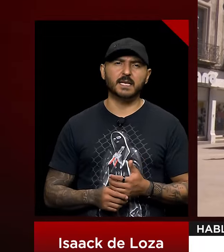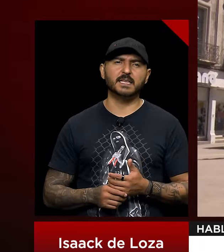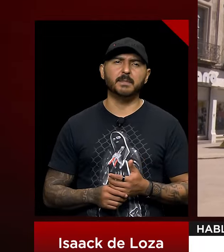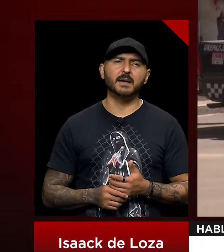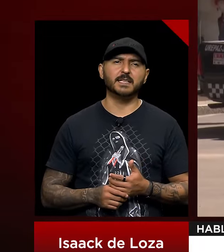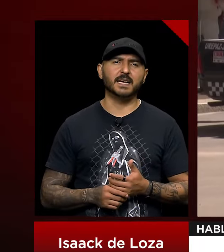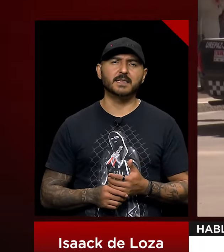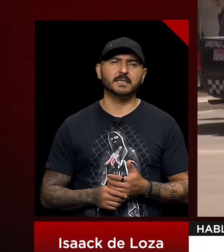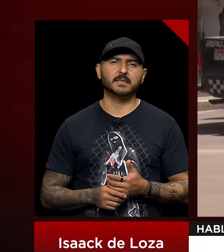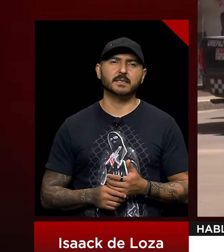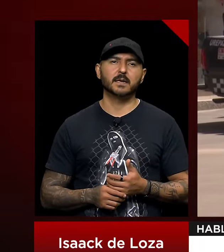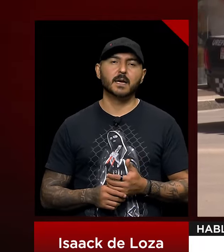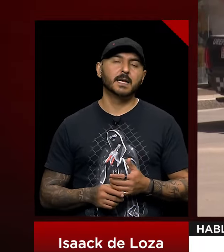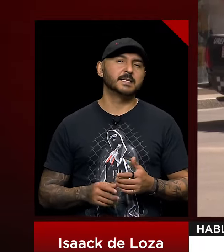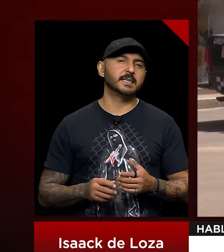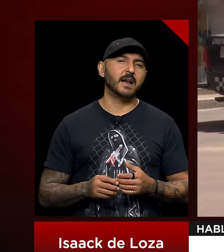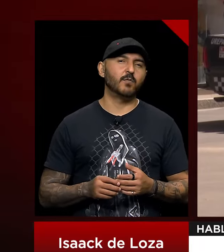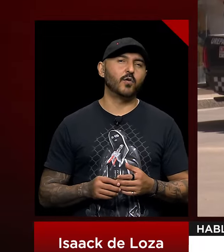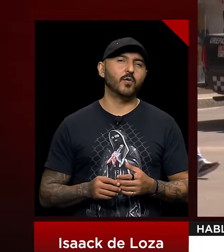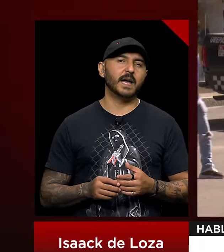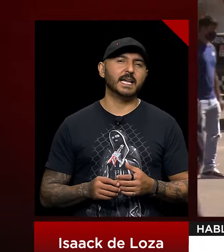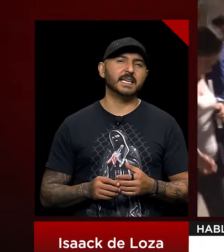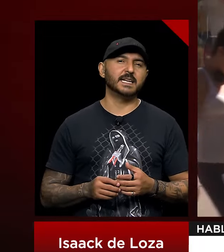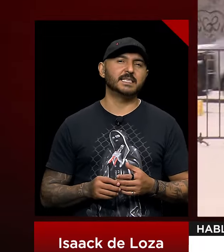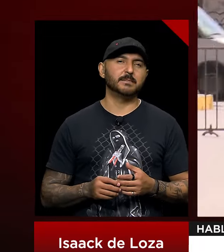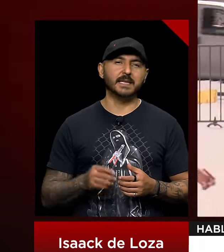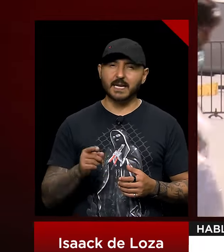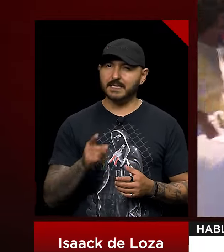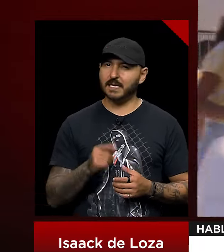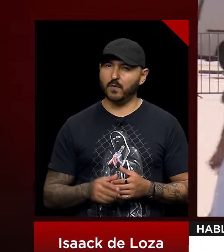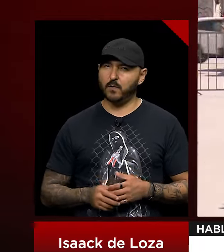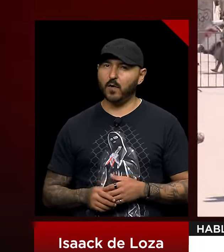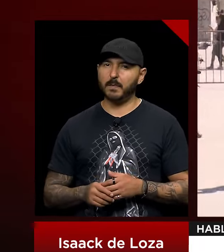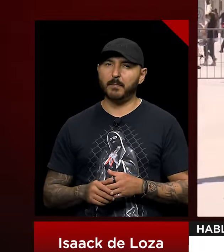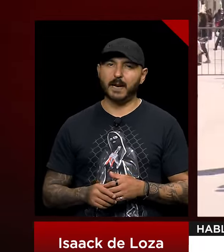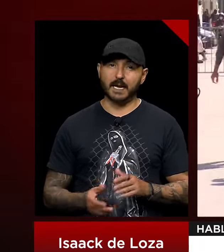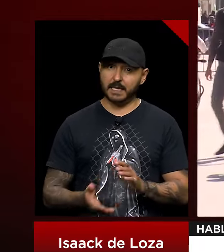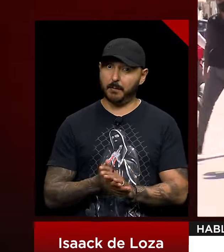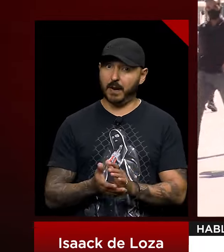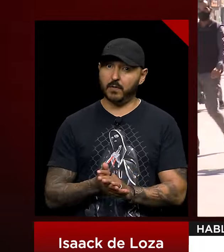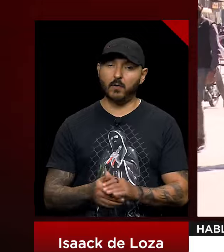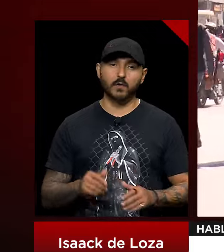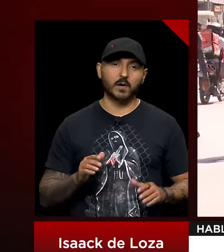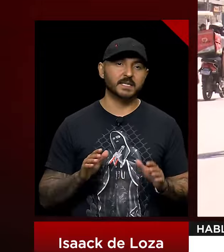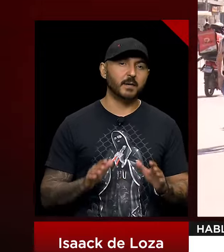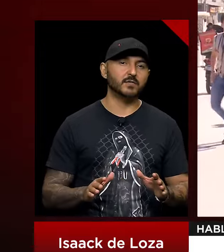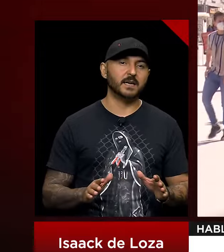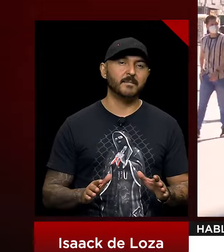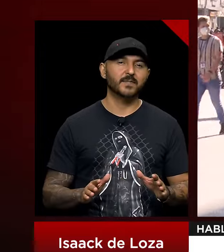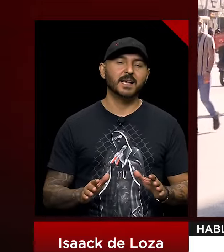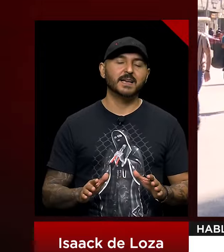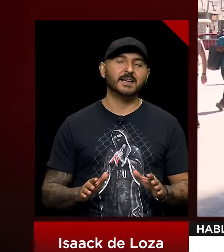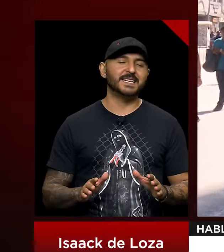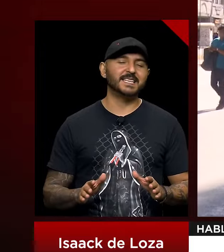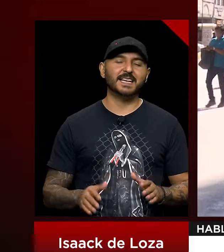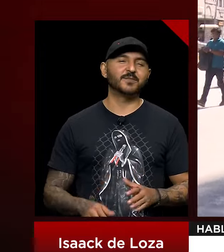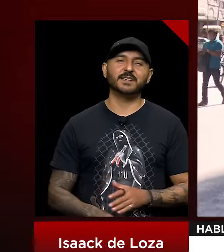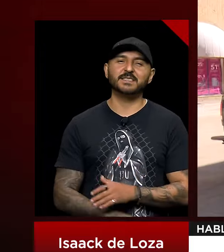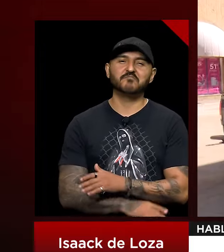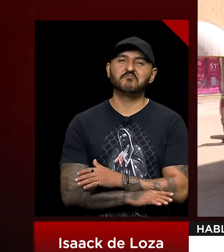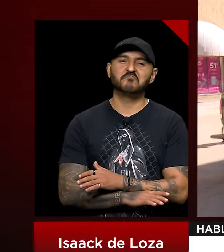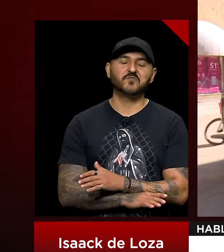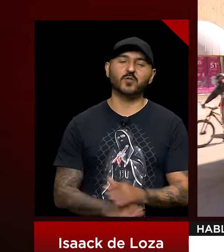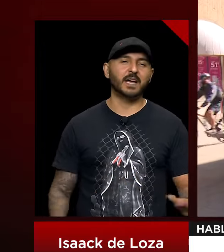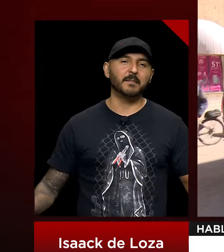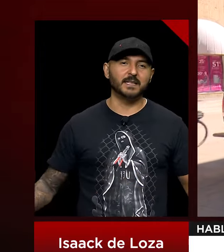delitos por cada 100.000 habitantes. Salvo en quienes invitaste a tu informe para que te aplaudan cuando hagas pausa, ese dato